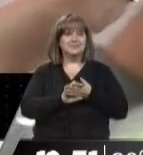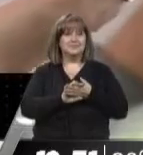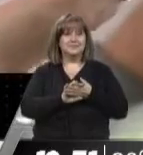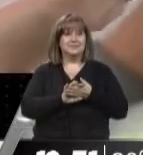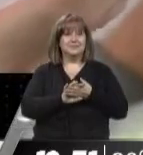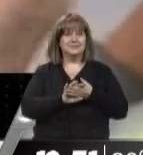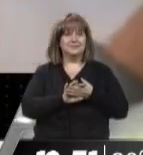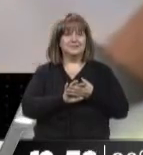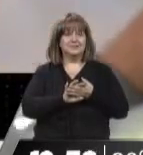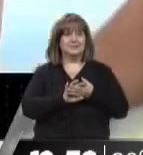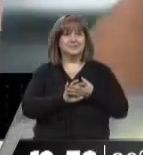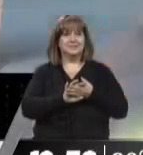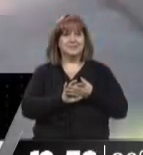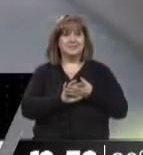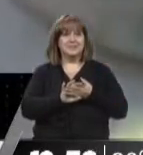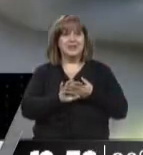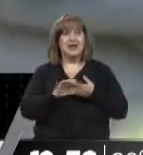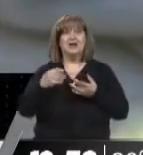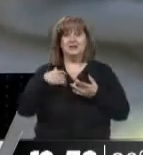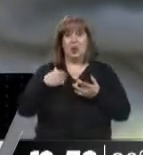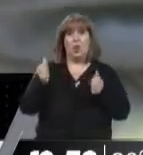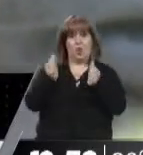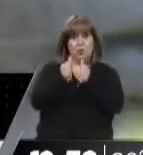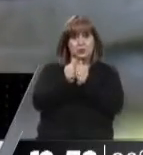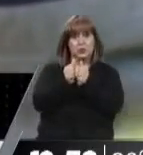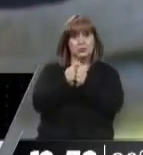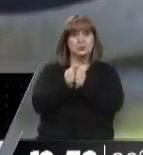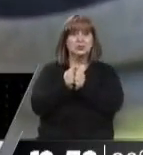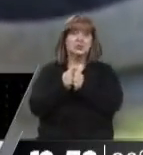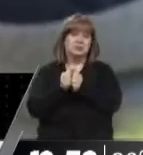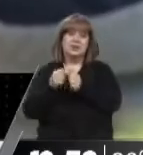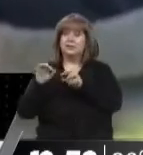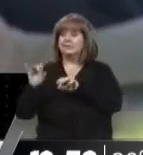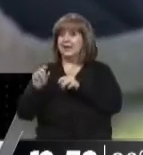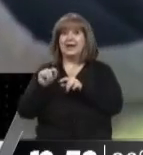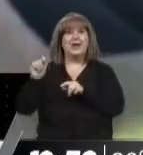Al lado mío hizo también varias canciones